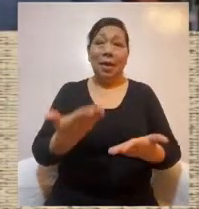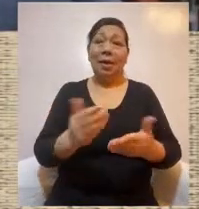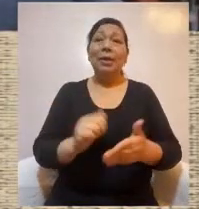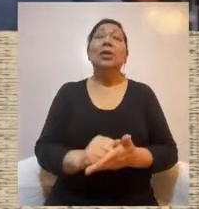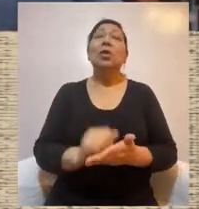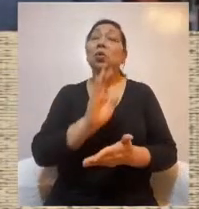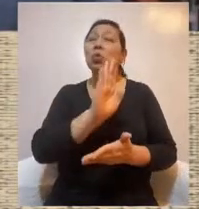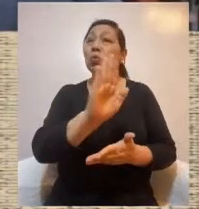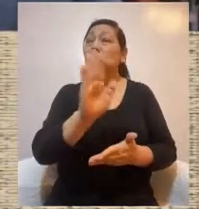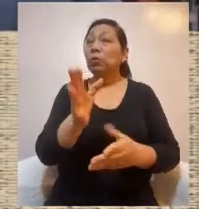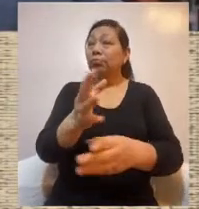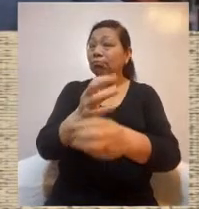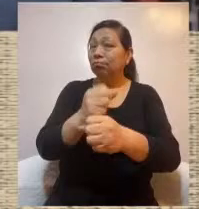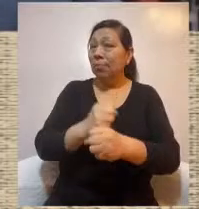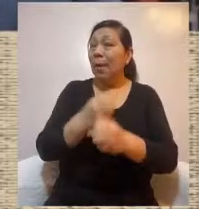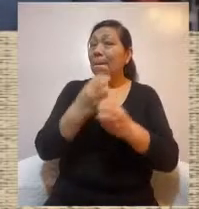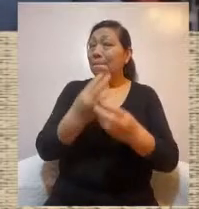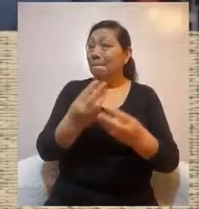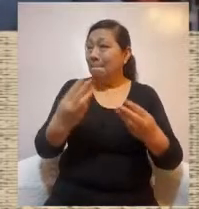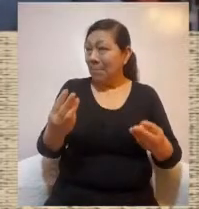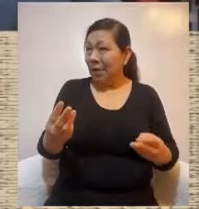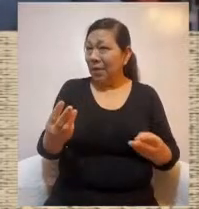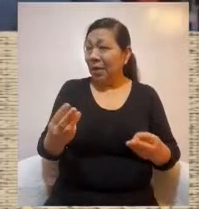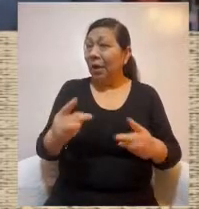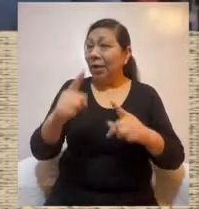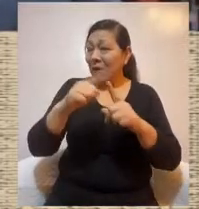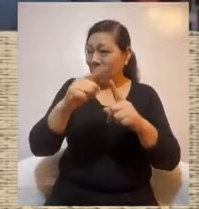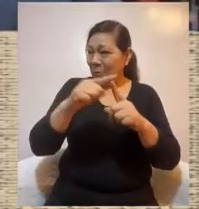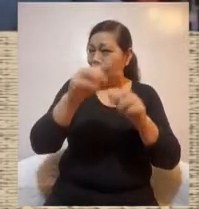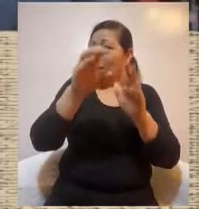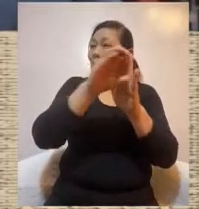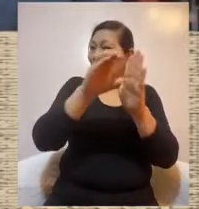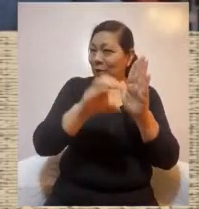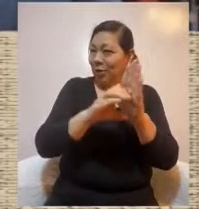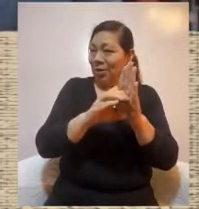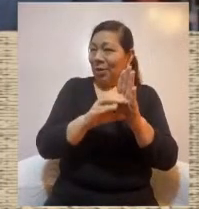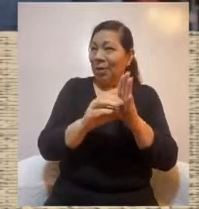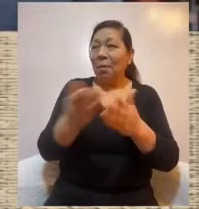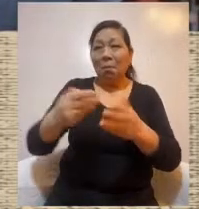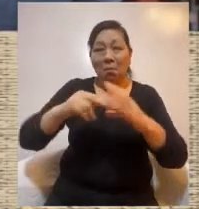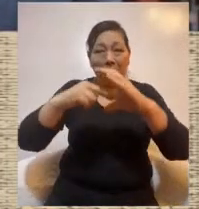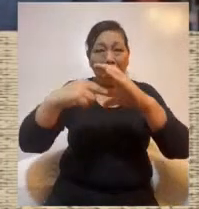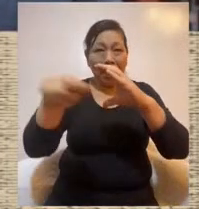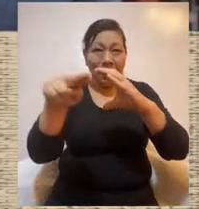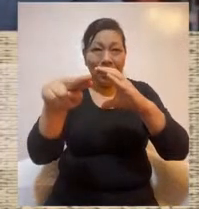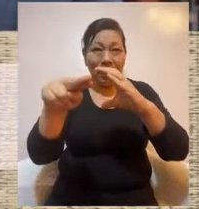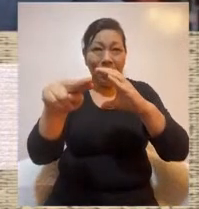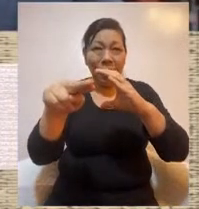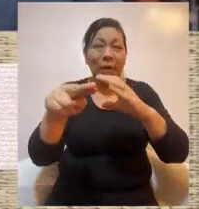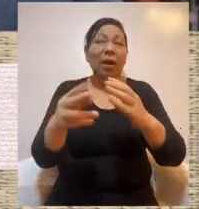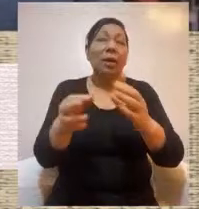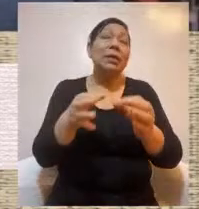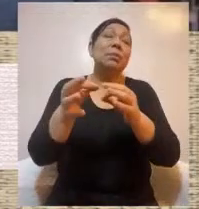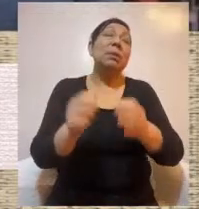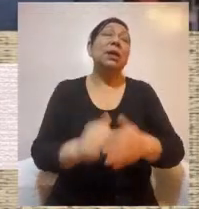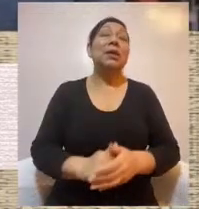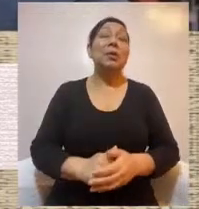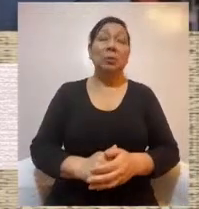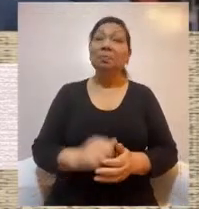a que haya operado la sustracción de la materia, el Tribunal Constitucional decide emitir un pronunciamiento de